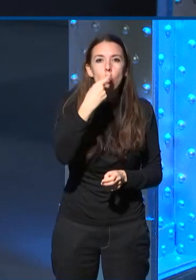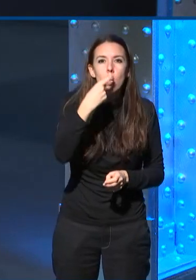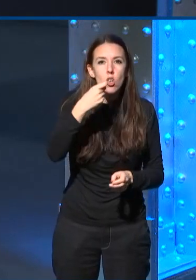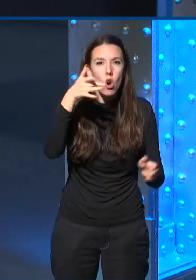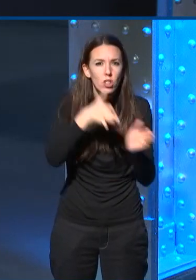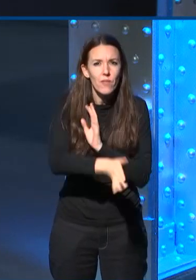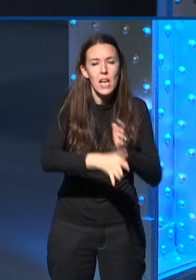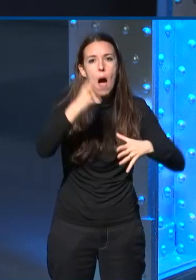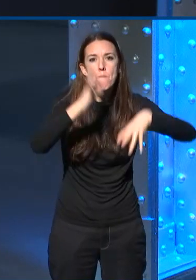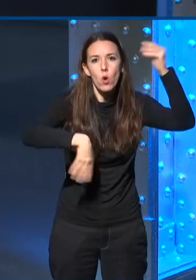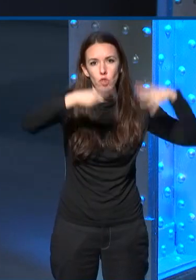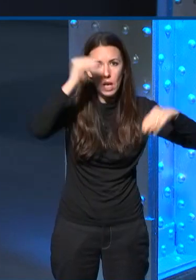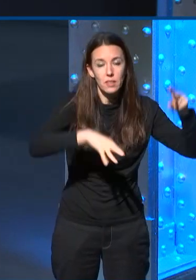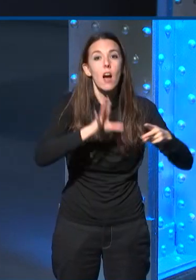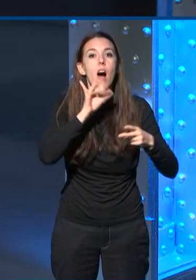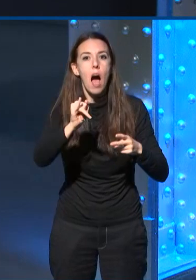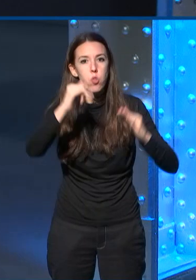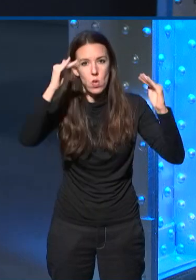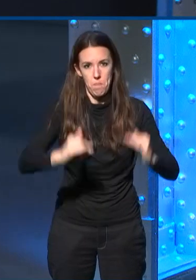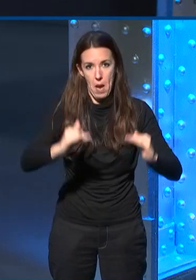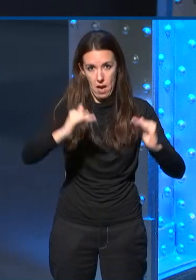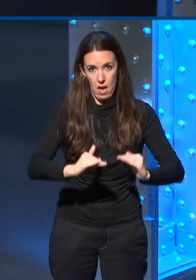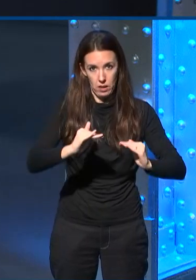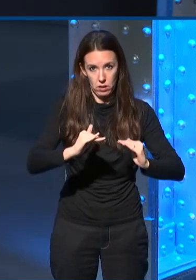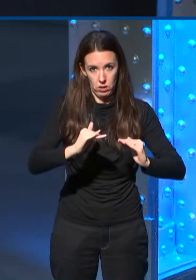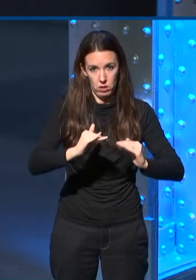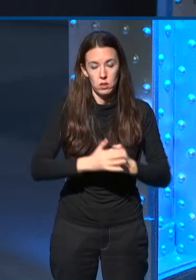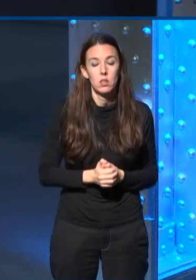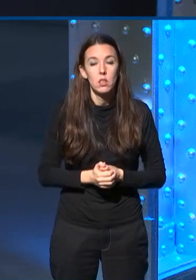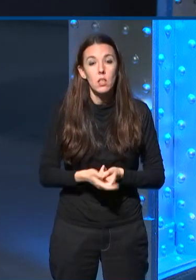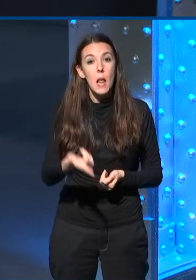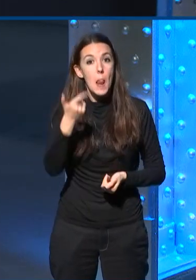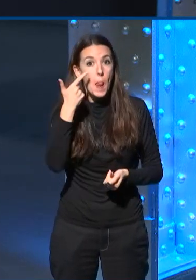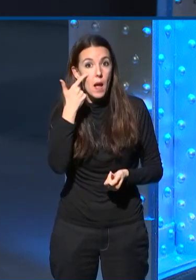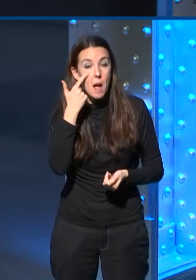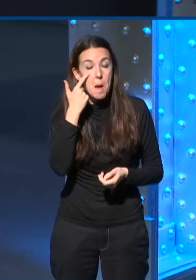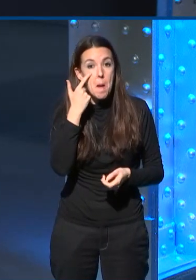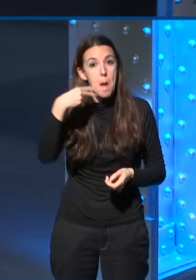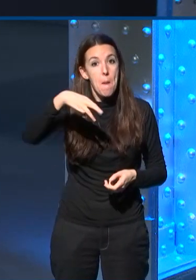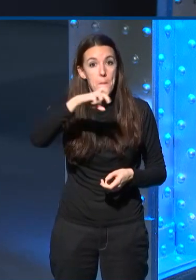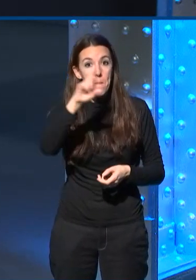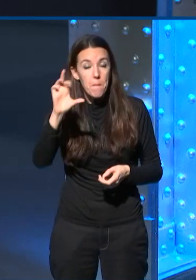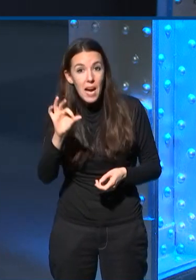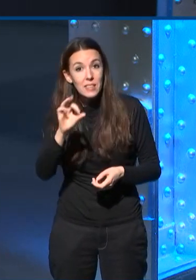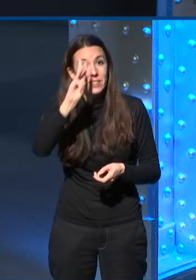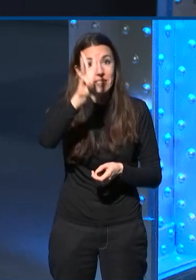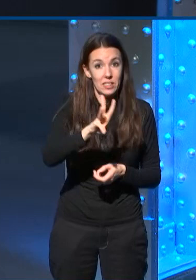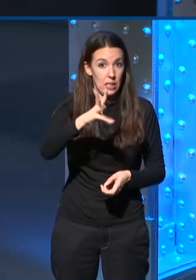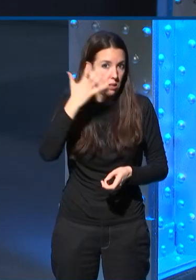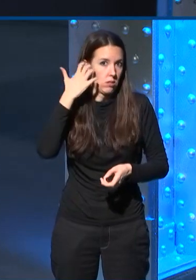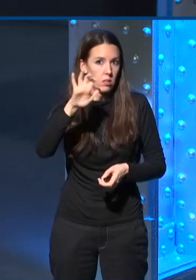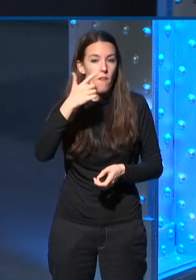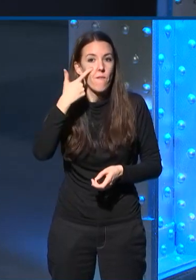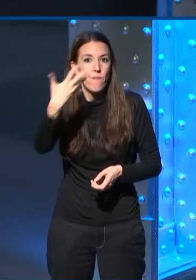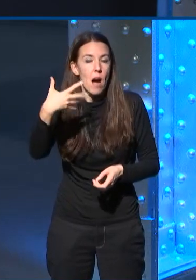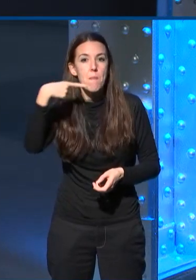alturas, montañas. Los colores azules son zonas bajas. Como pueden ver, con la honrosa excepción de Mars 3, que está aquí en la esquina de abajo a la izquierda, que es esa famosa